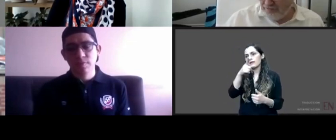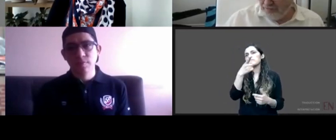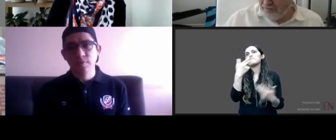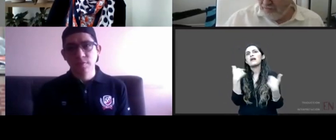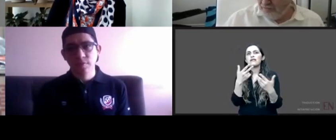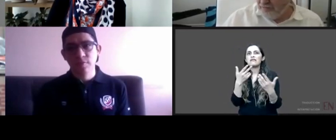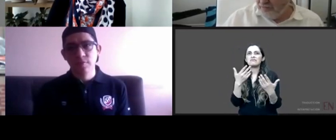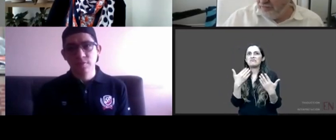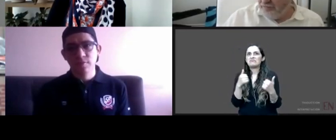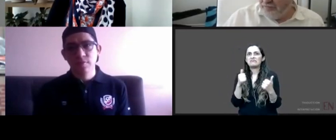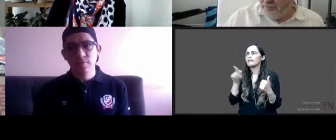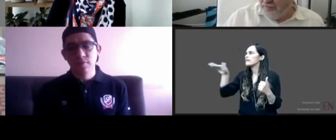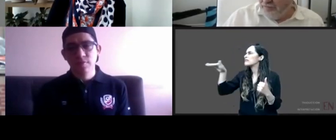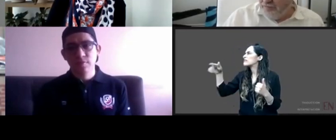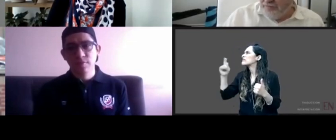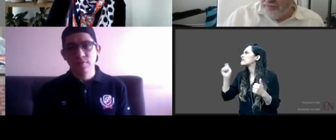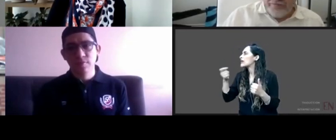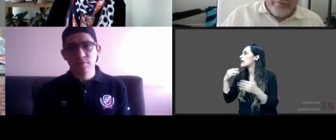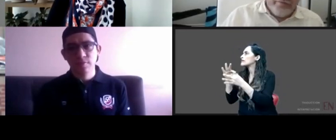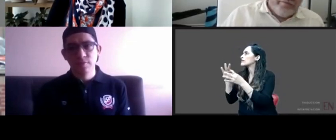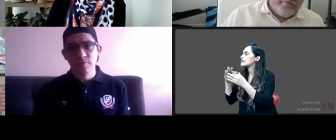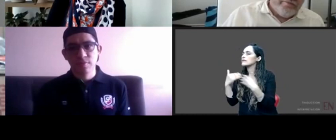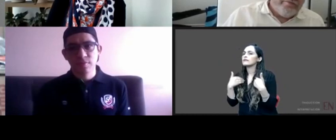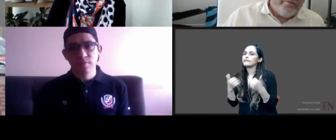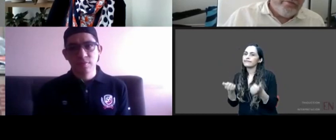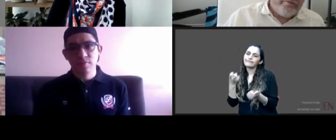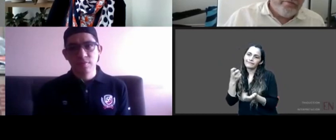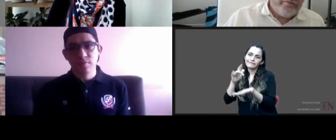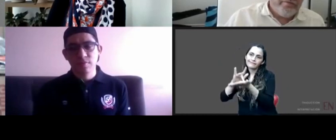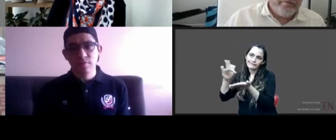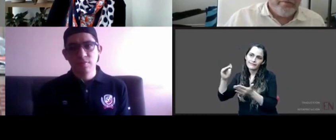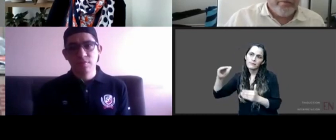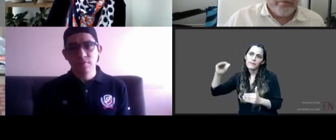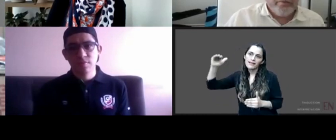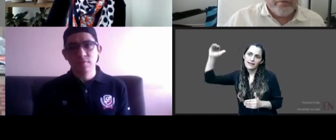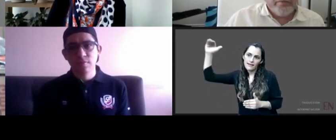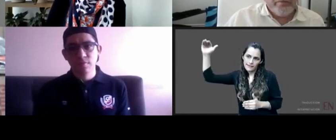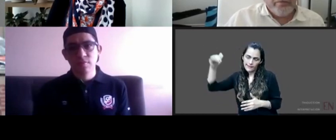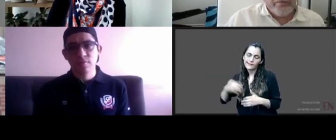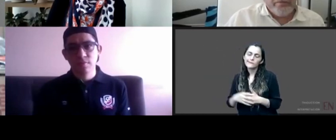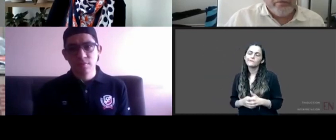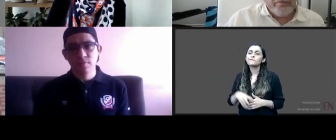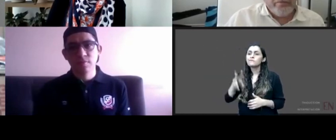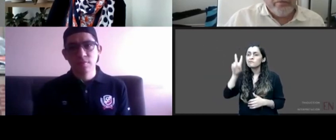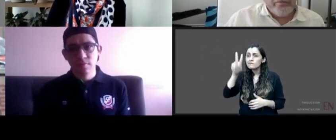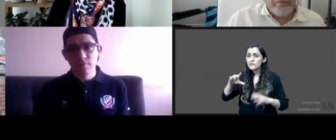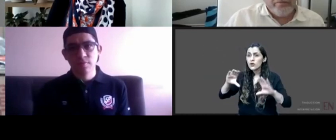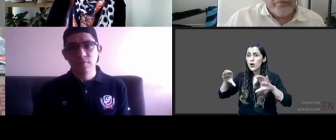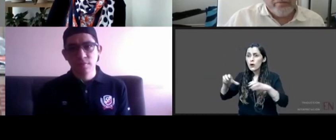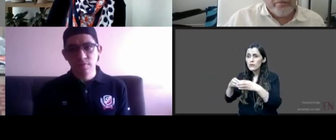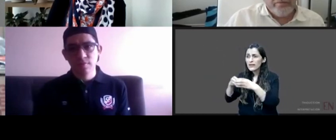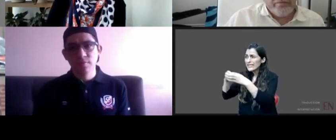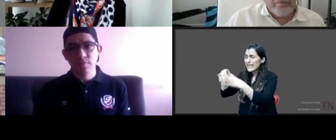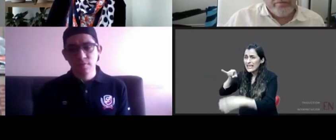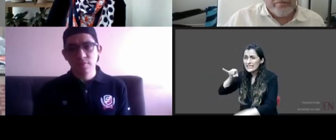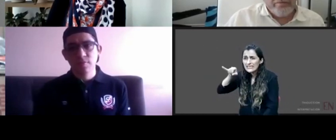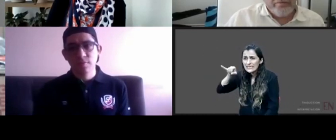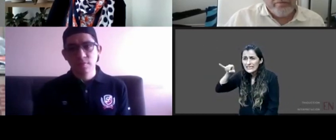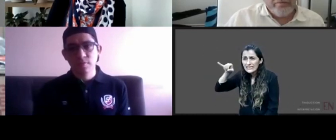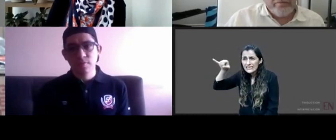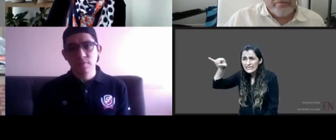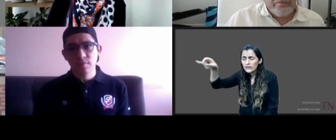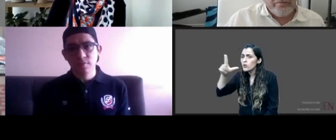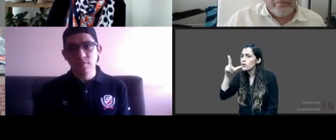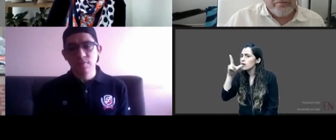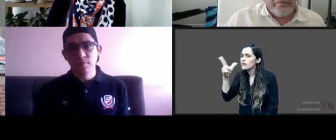ya pues muchas veces la comunidad está tan alejada, no hay luz, no hay